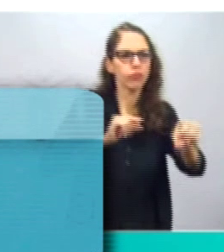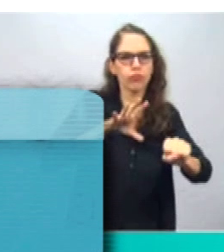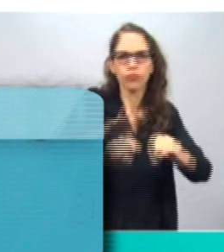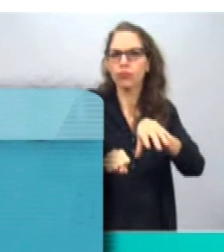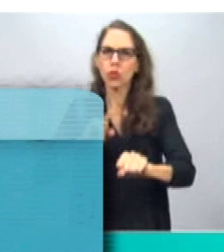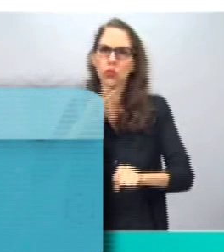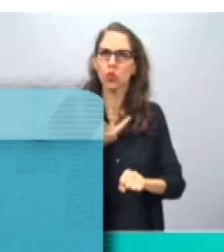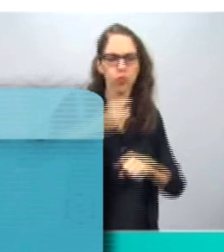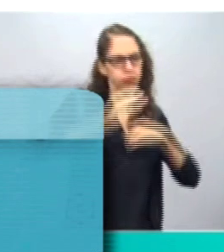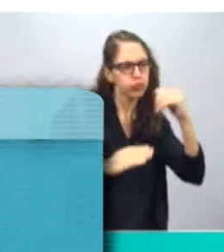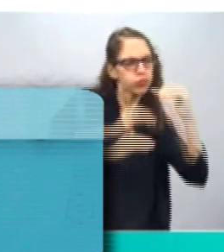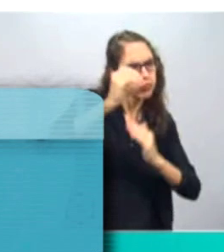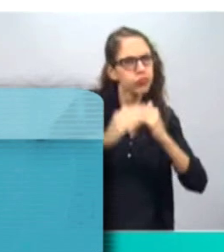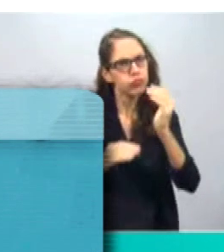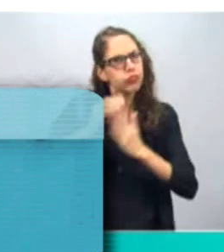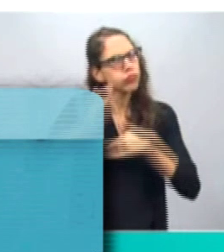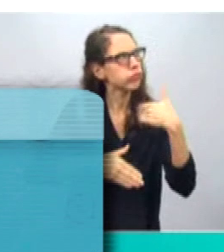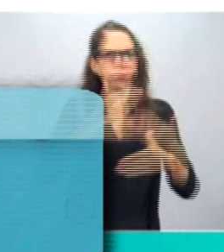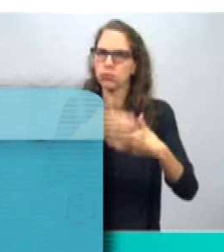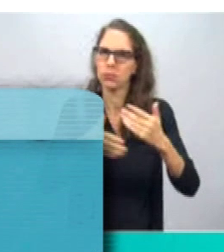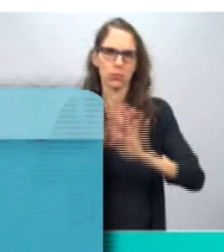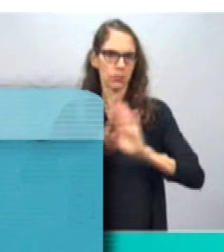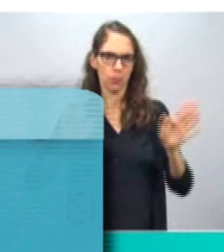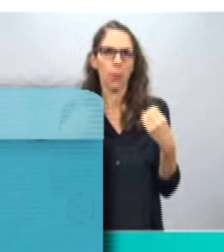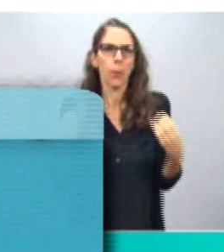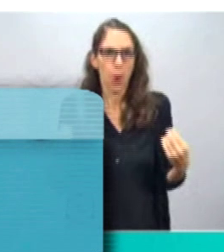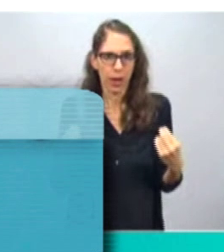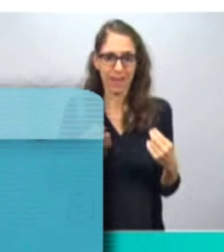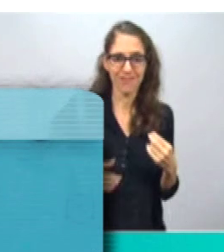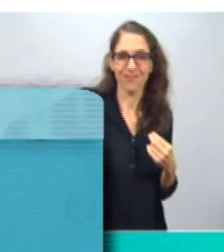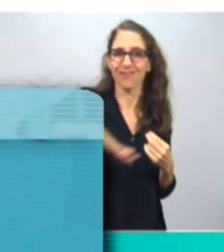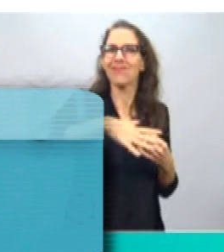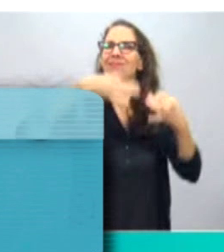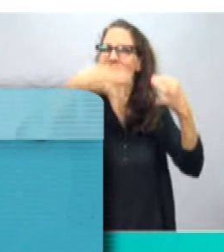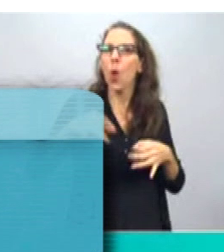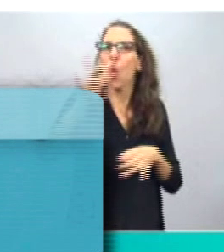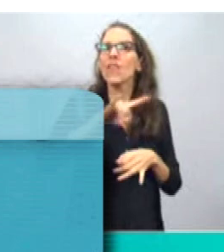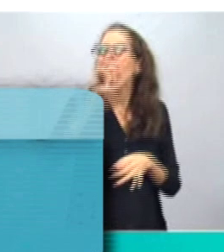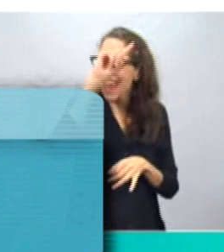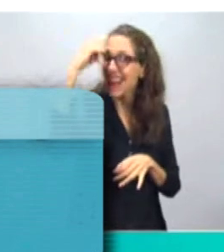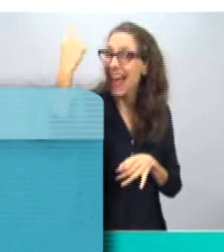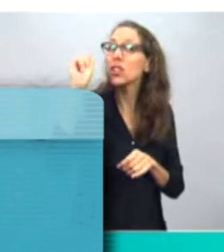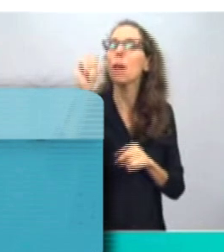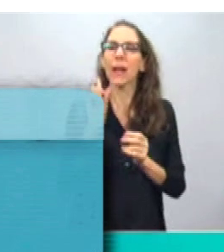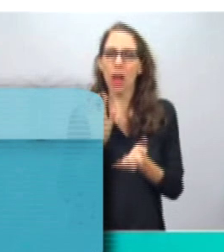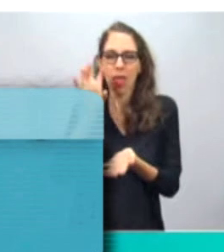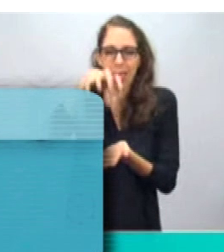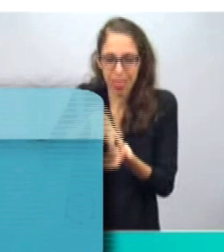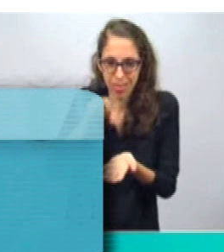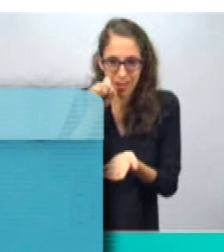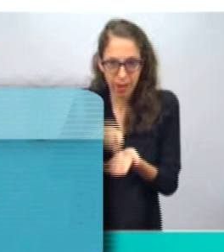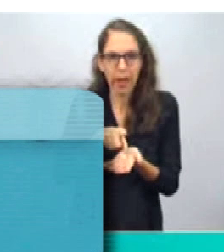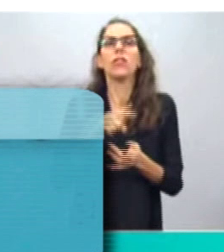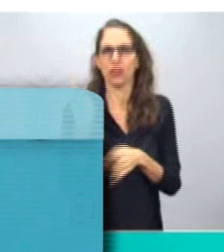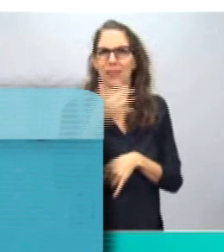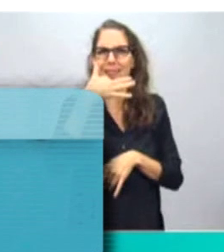y llevándolas adelante en las universidades nacionales, porque si bien la jurisdicción de las universidades obviamente es nacional, en esas universidades estudian